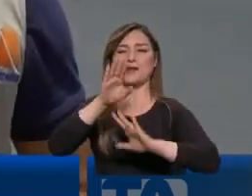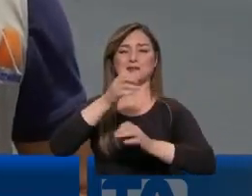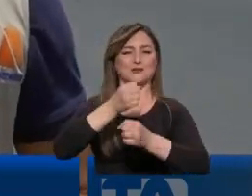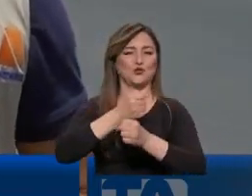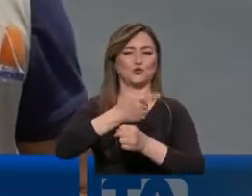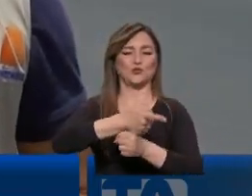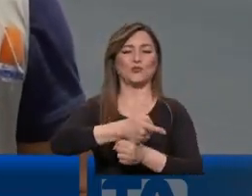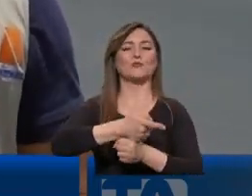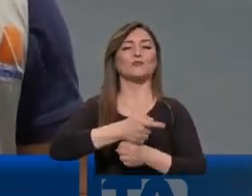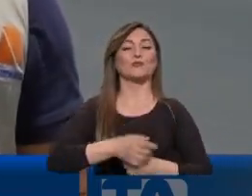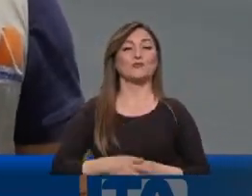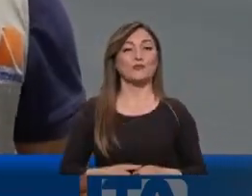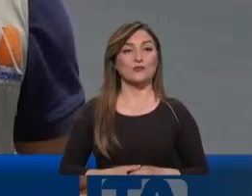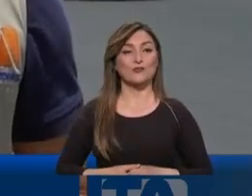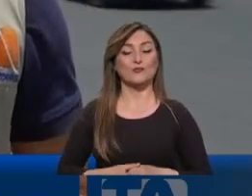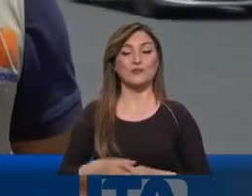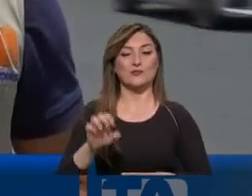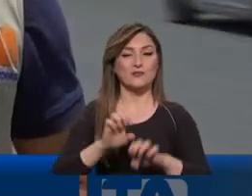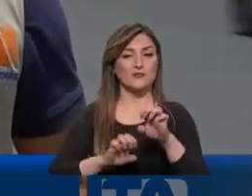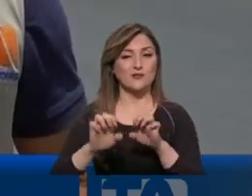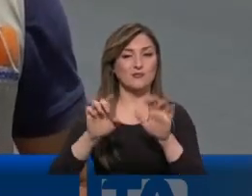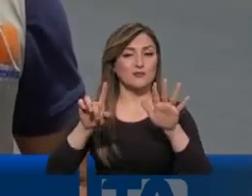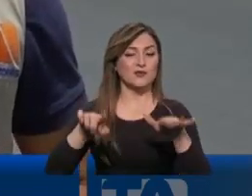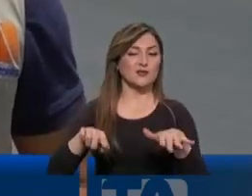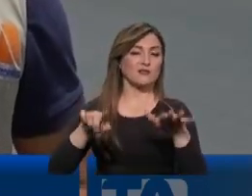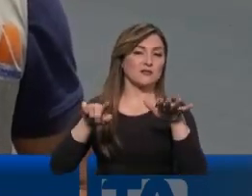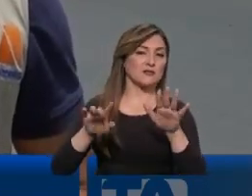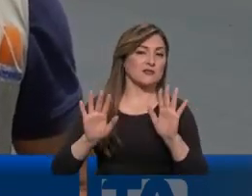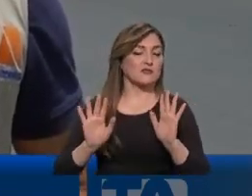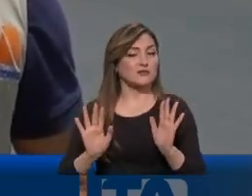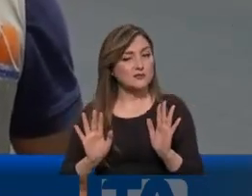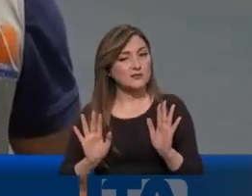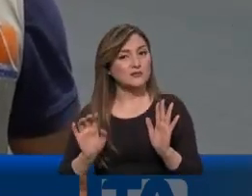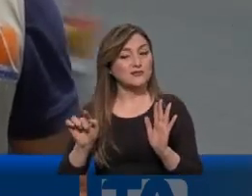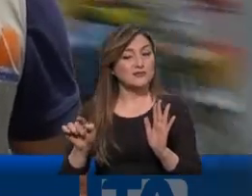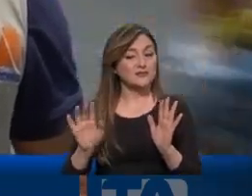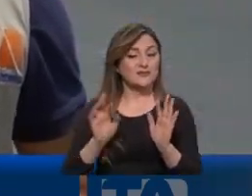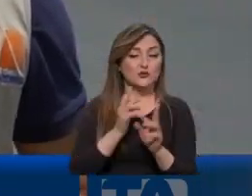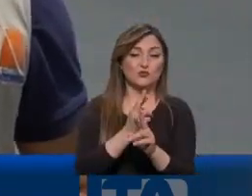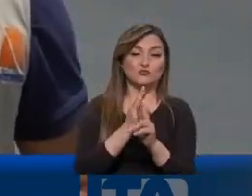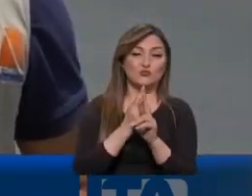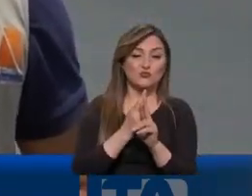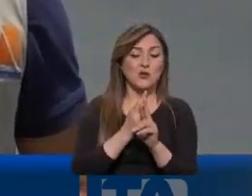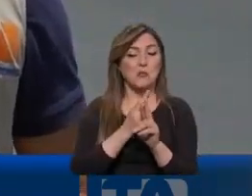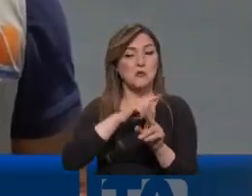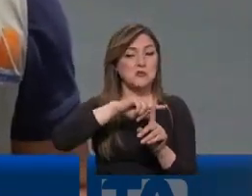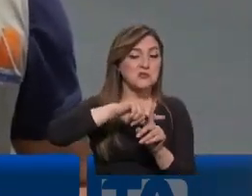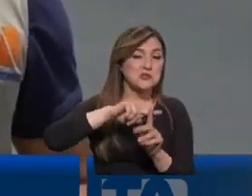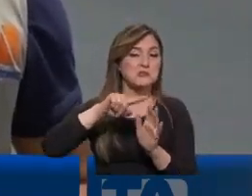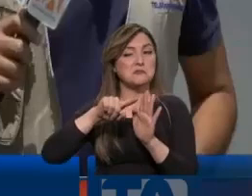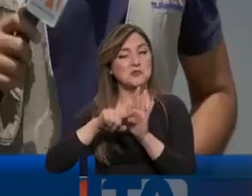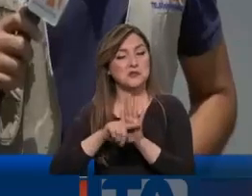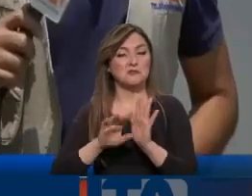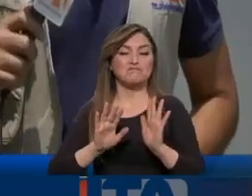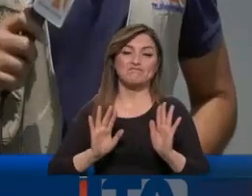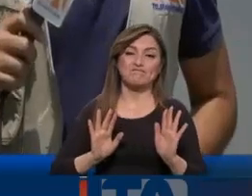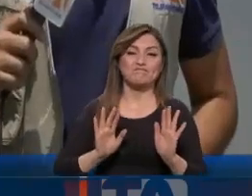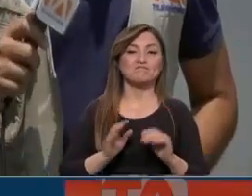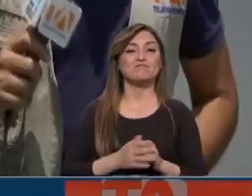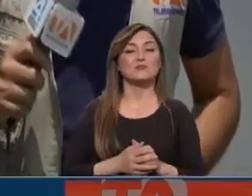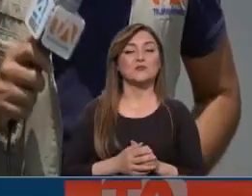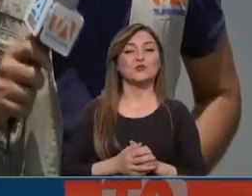misma que se hará una evaluación en 6 meses para saber si ha dado los resultados esperados, caso contrario